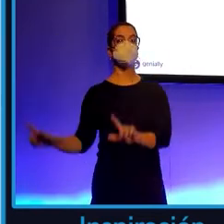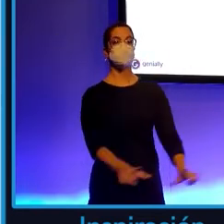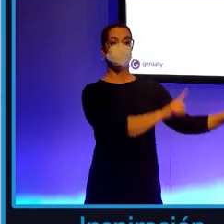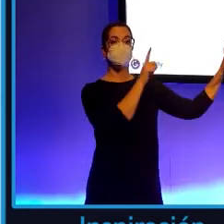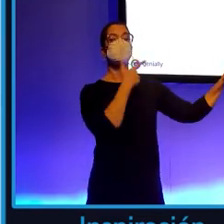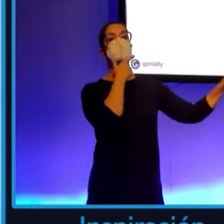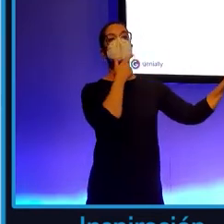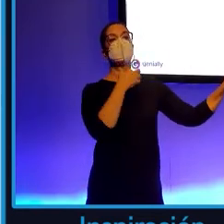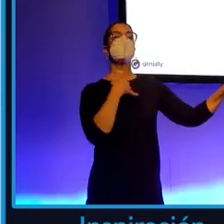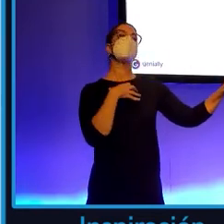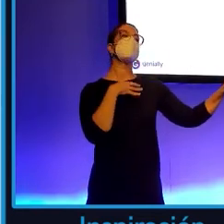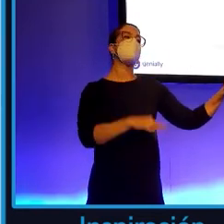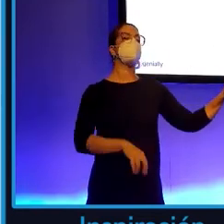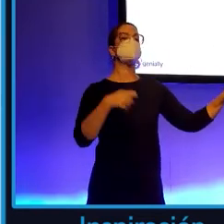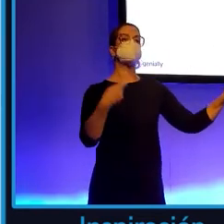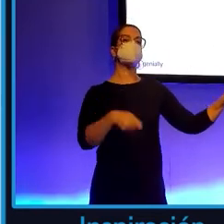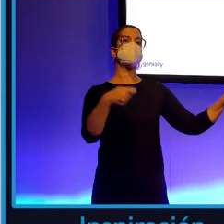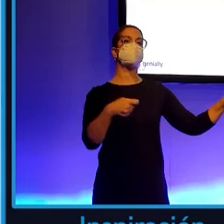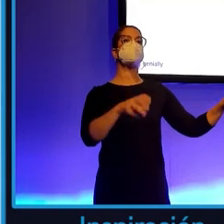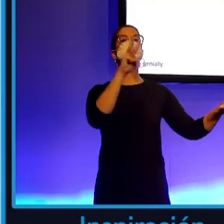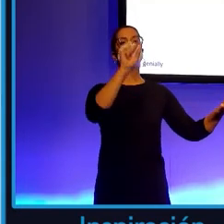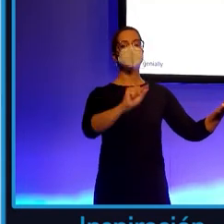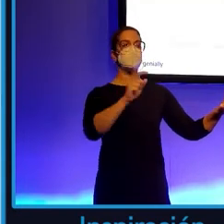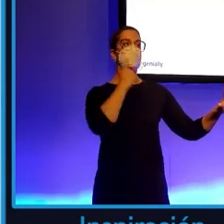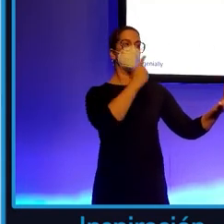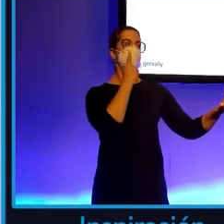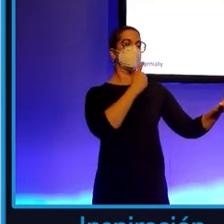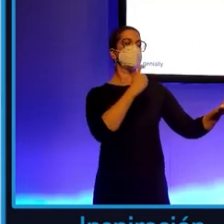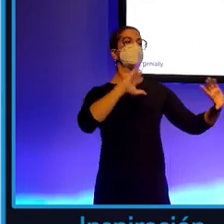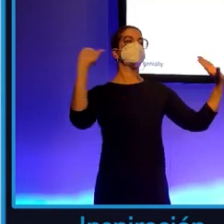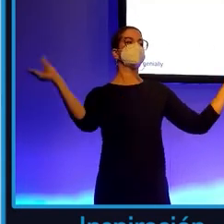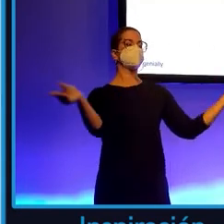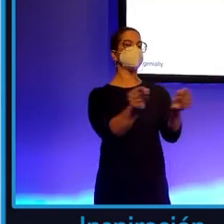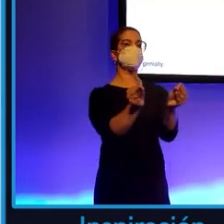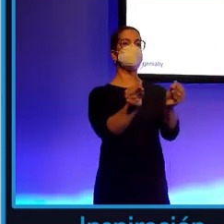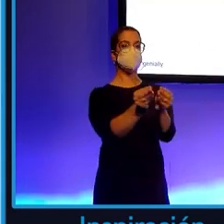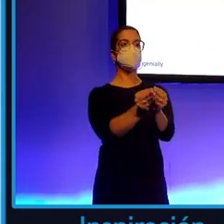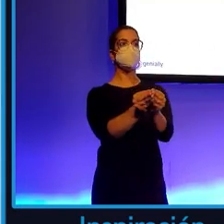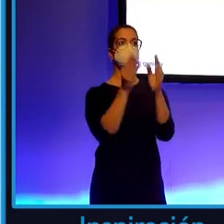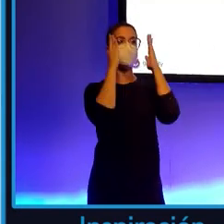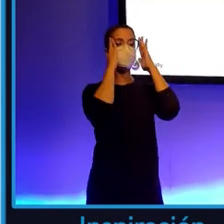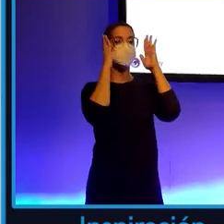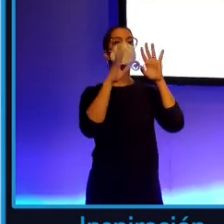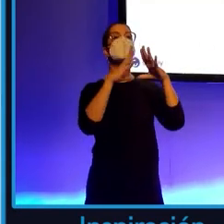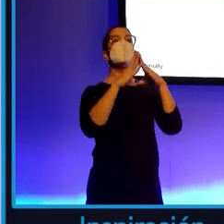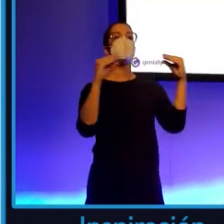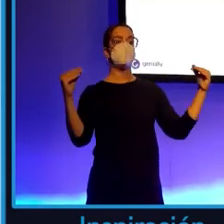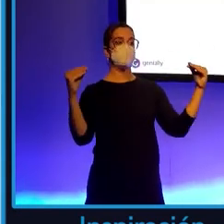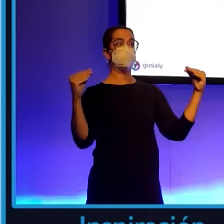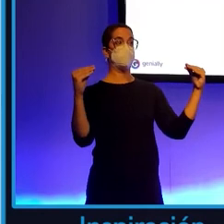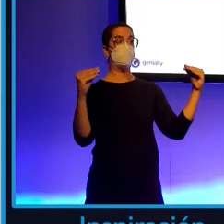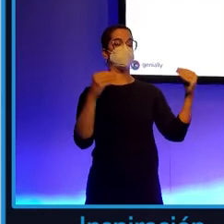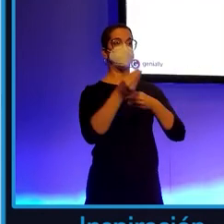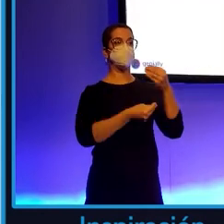mejor les resulta un poco pesado es dura sólo tres minutos hace un resumen lo ha hecho en la universidad de deusto hace un